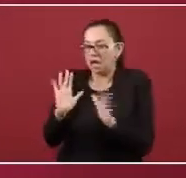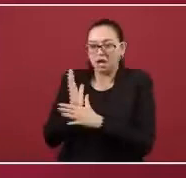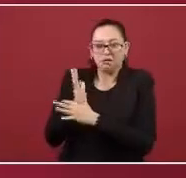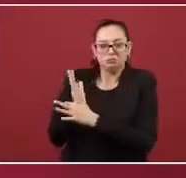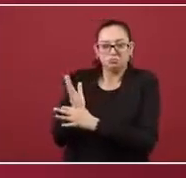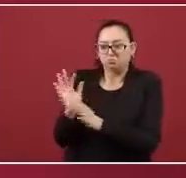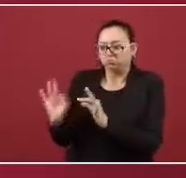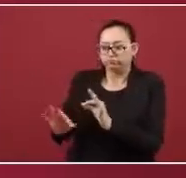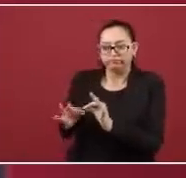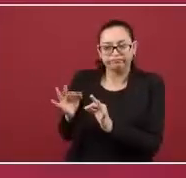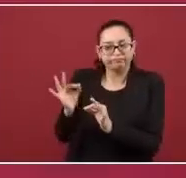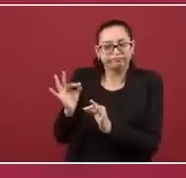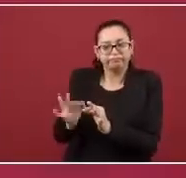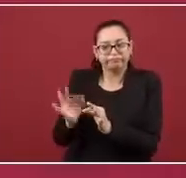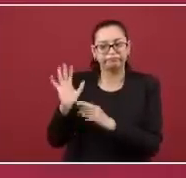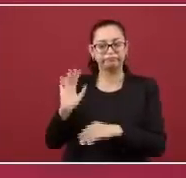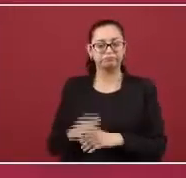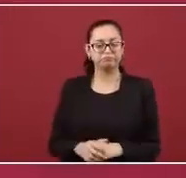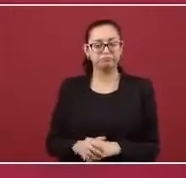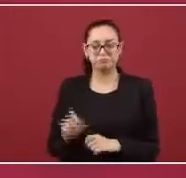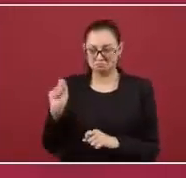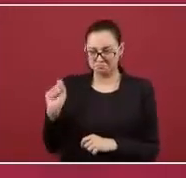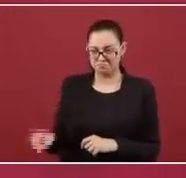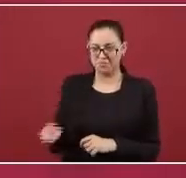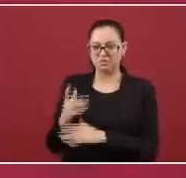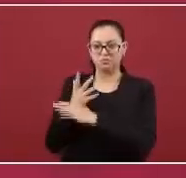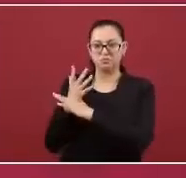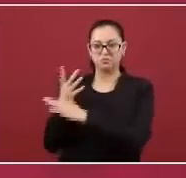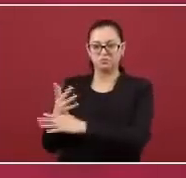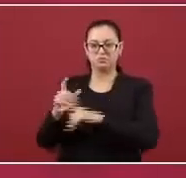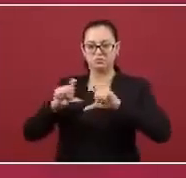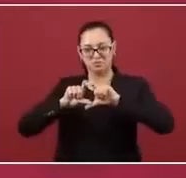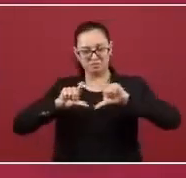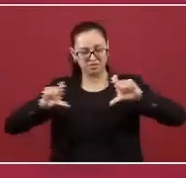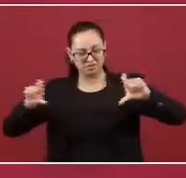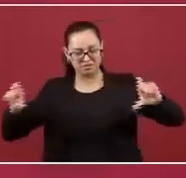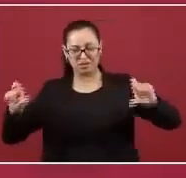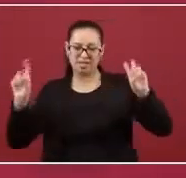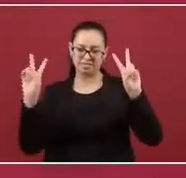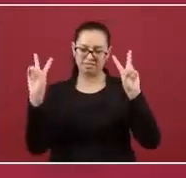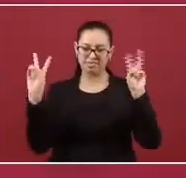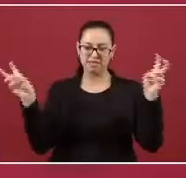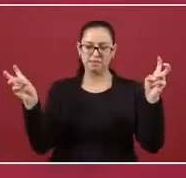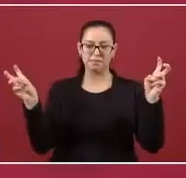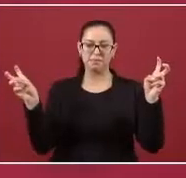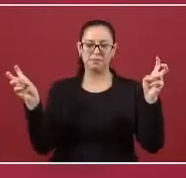Y decía Krause una frase que